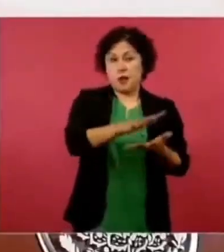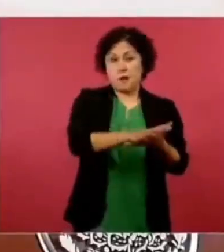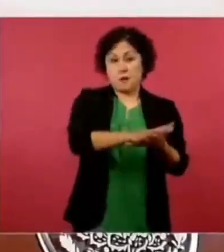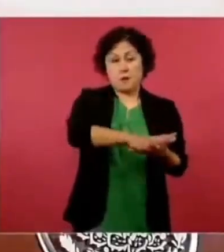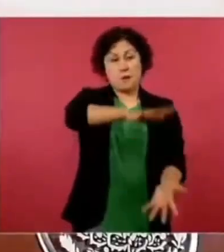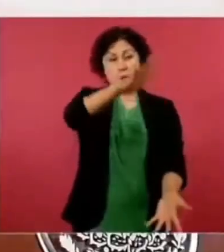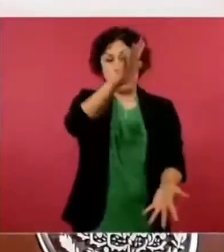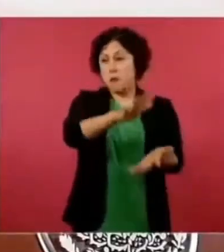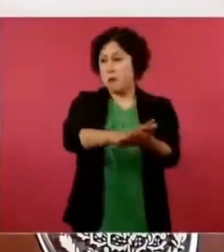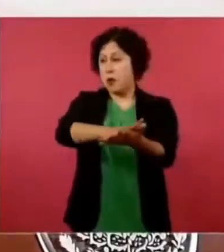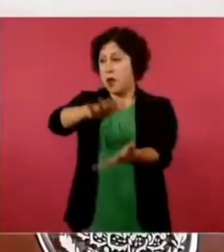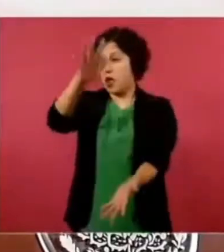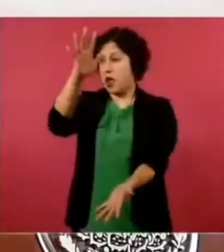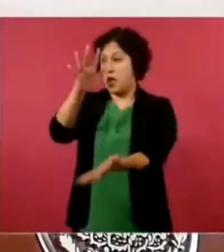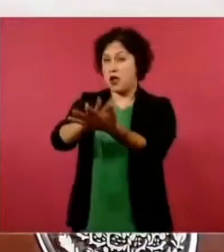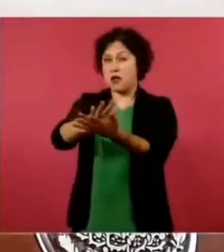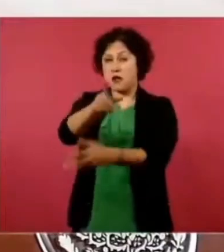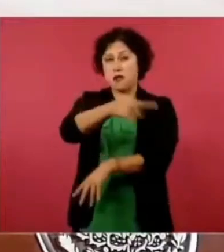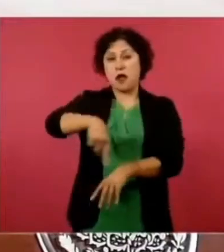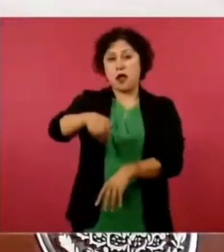lleno de contradicciones.